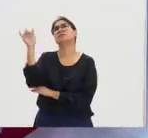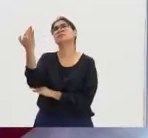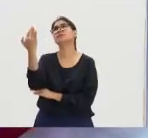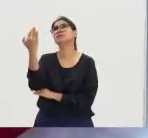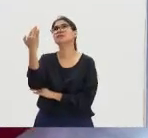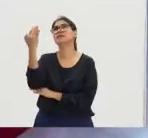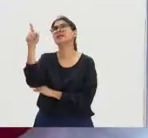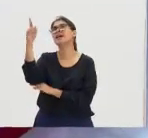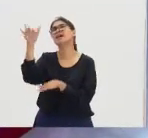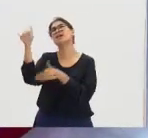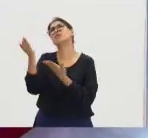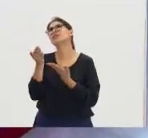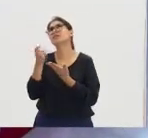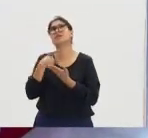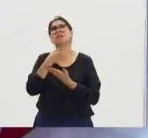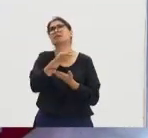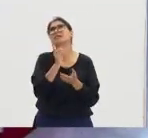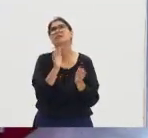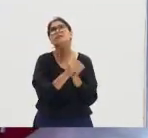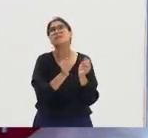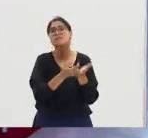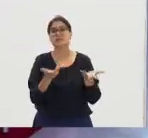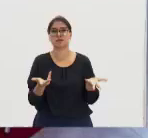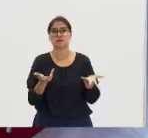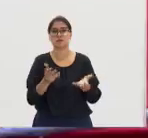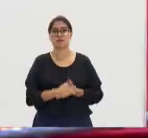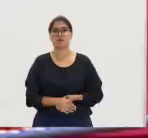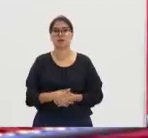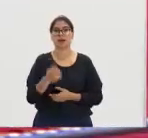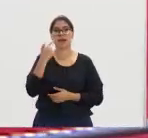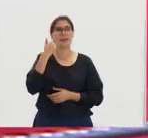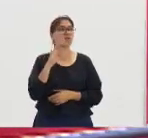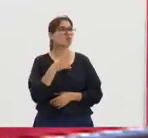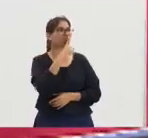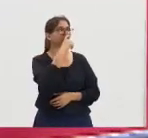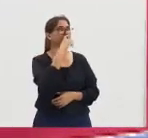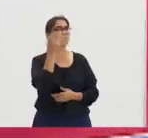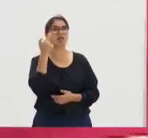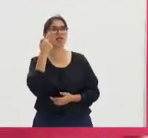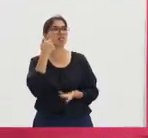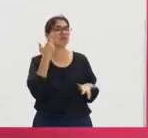este asunto me puso feo. Ya no era como que: papá, ¿qué crees que debo de hacer? ¿Cuál papá? Si no está papá.